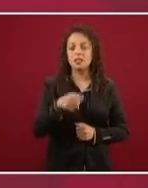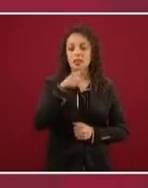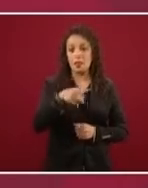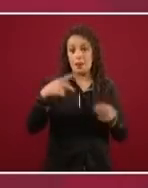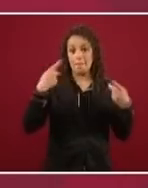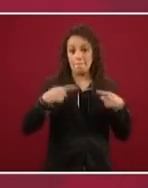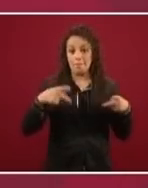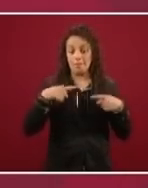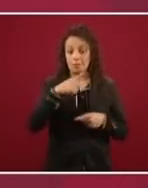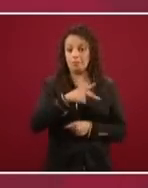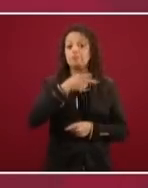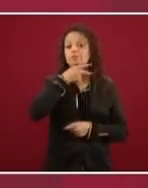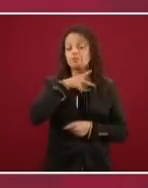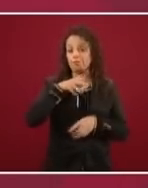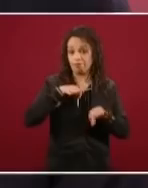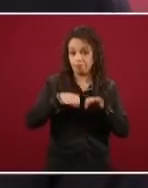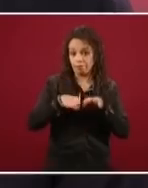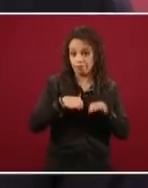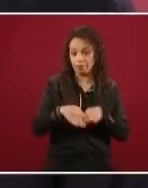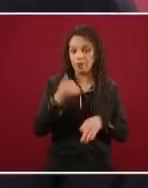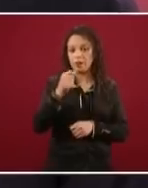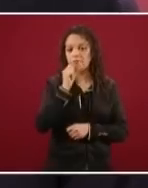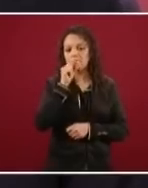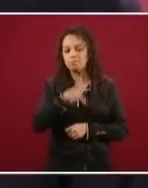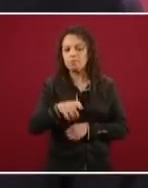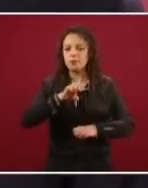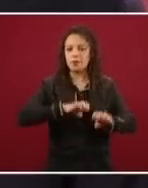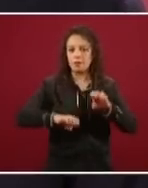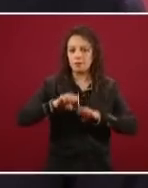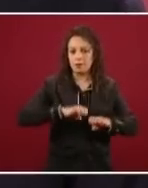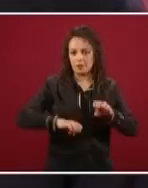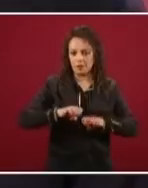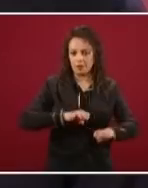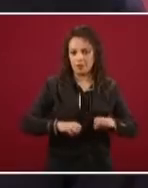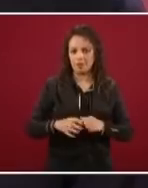de pemex como las empresas